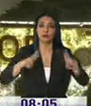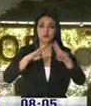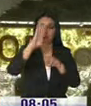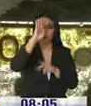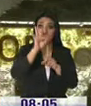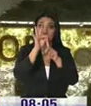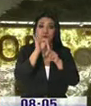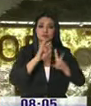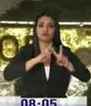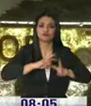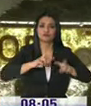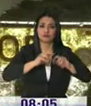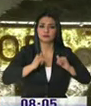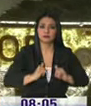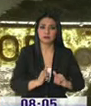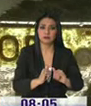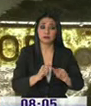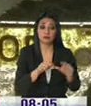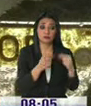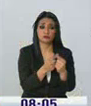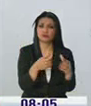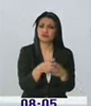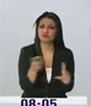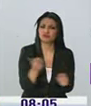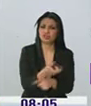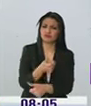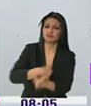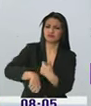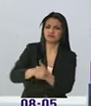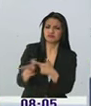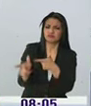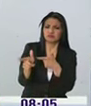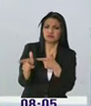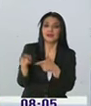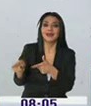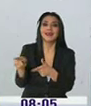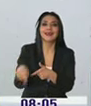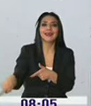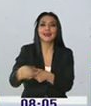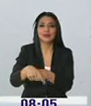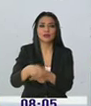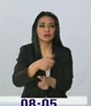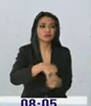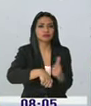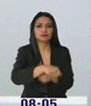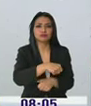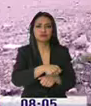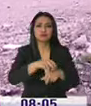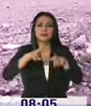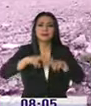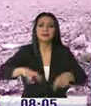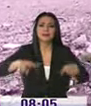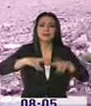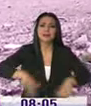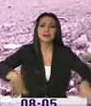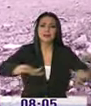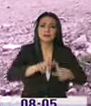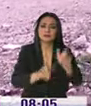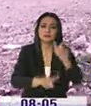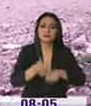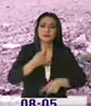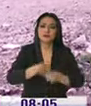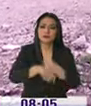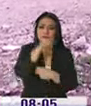La emboscada de la supuesta banda criminal se debería en retaliación a los operativos que realizan los agentes del GEMA en el combate al